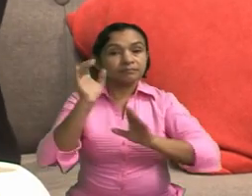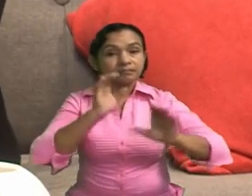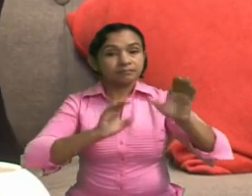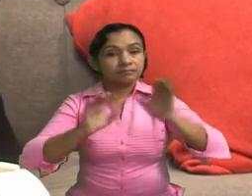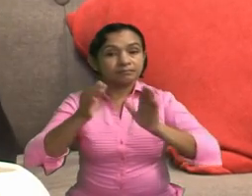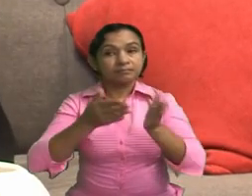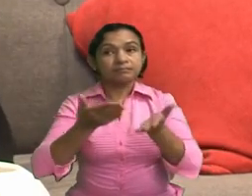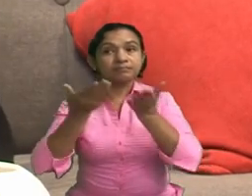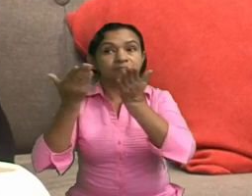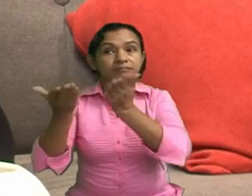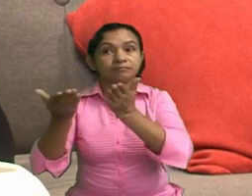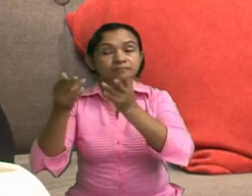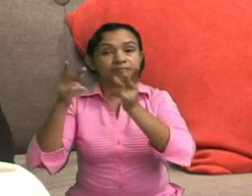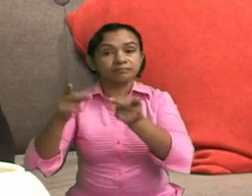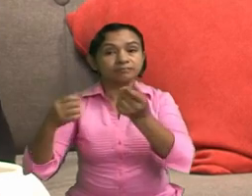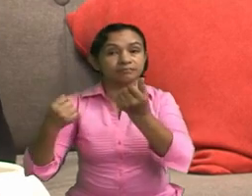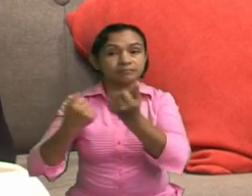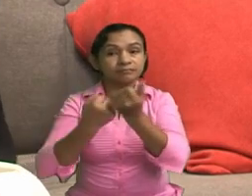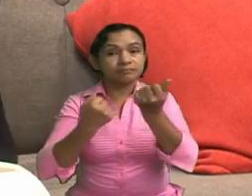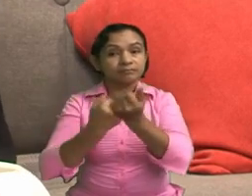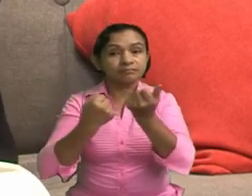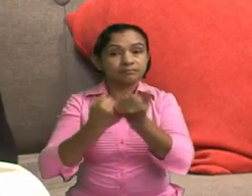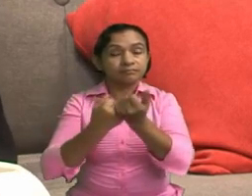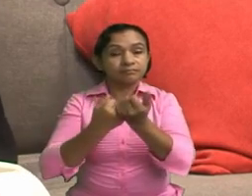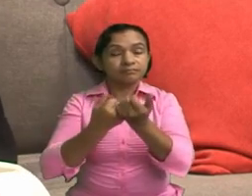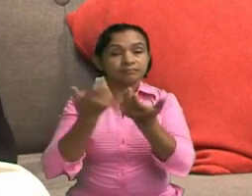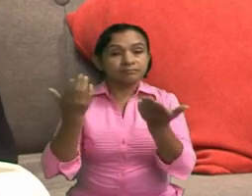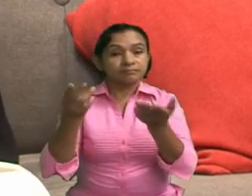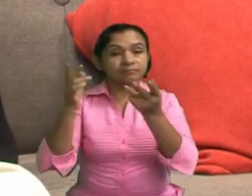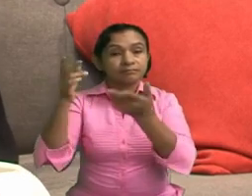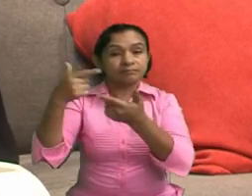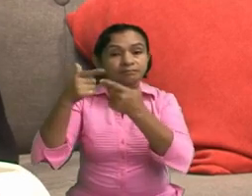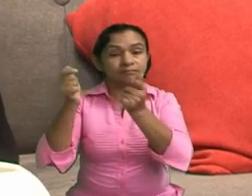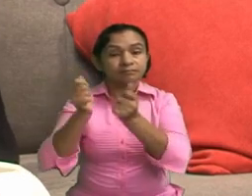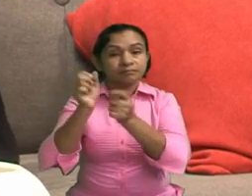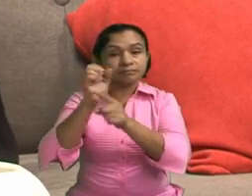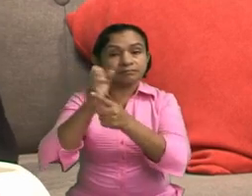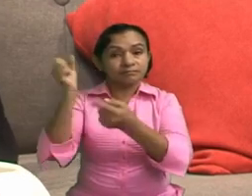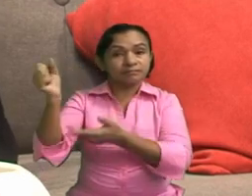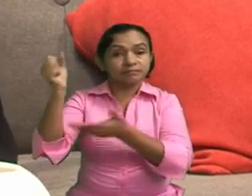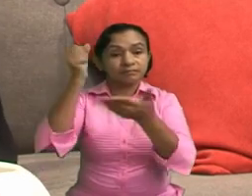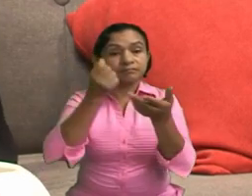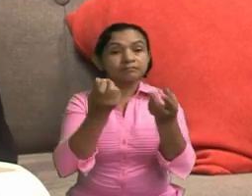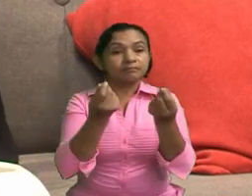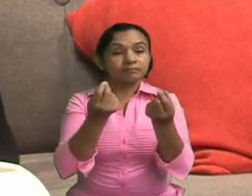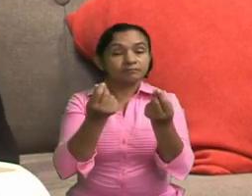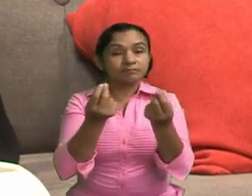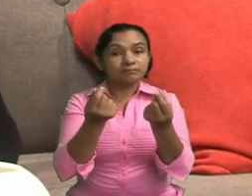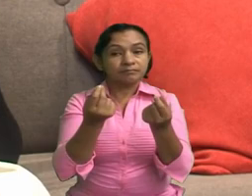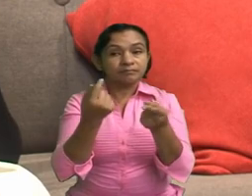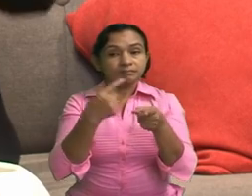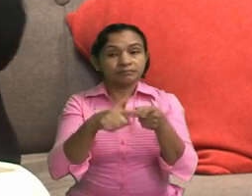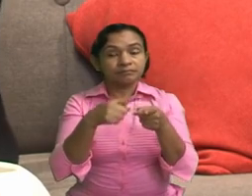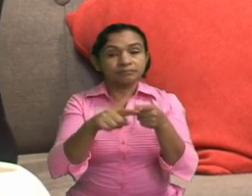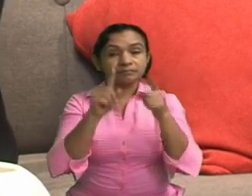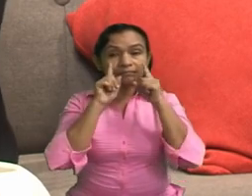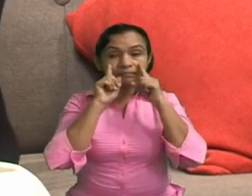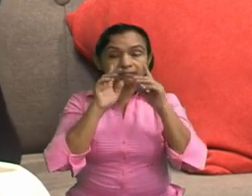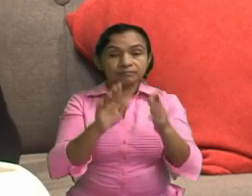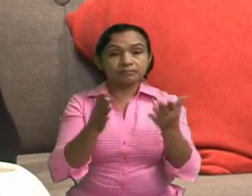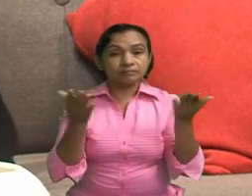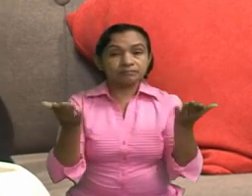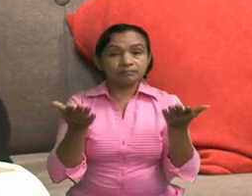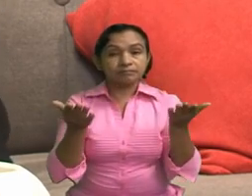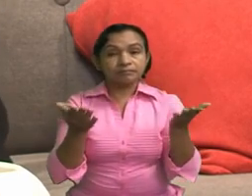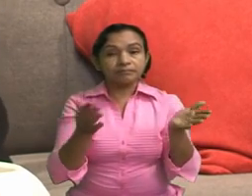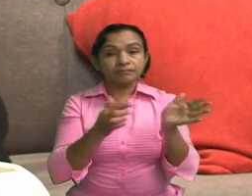al cooperante o al fondo que va a dar el dinero que te va a pagar por conservar, le